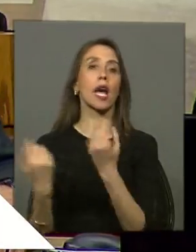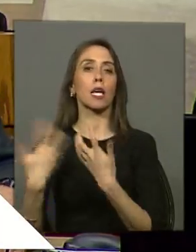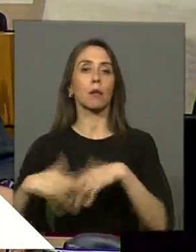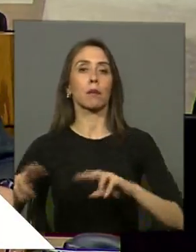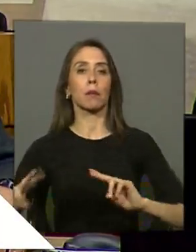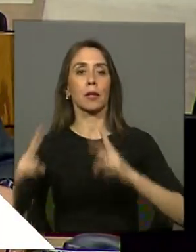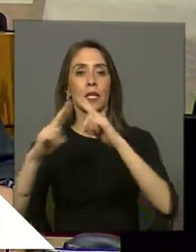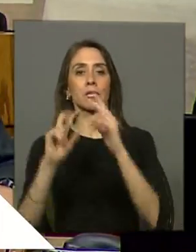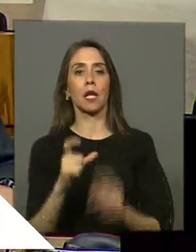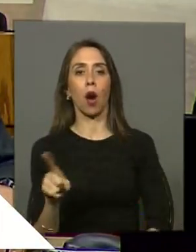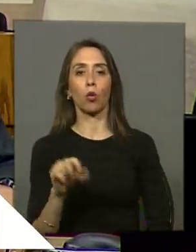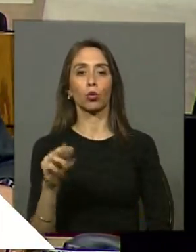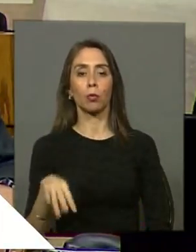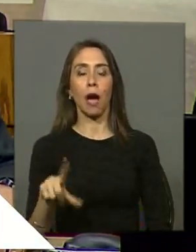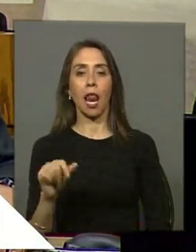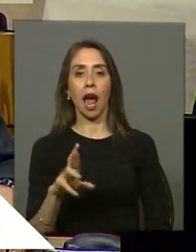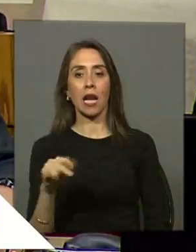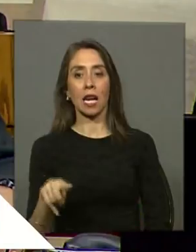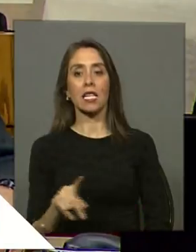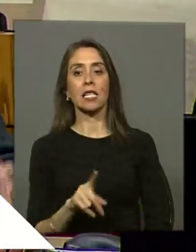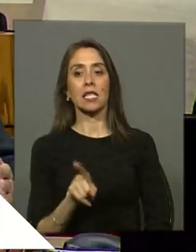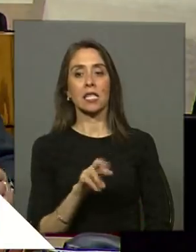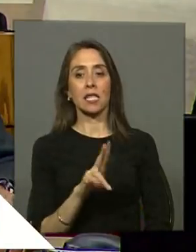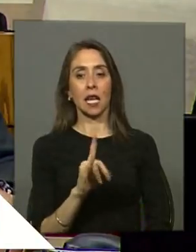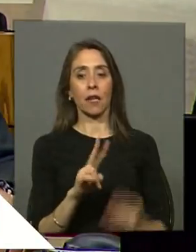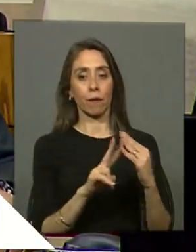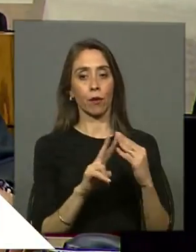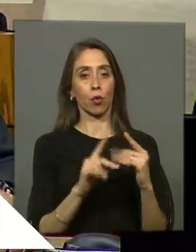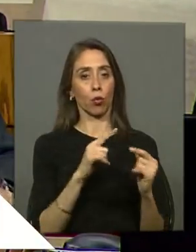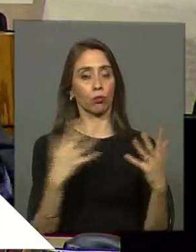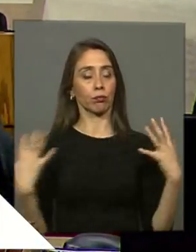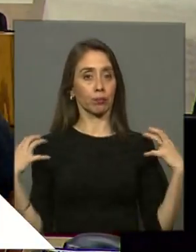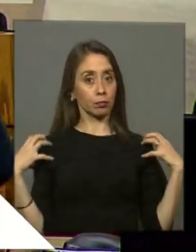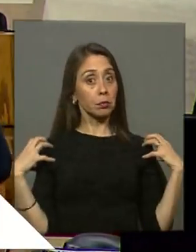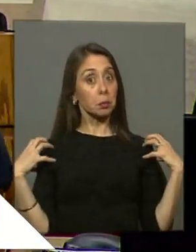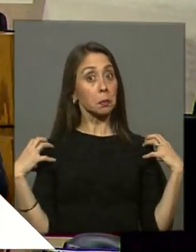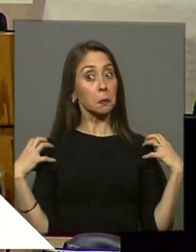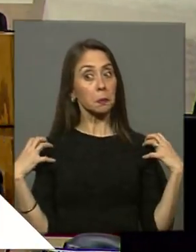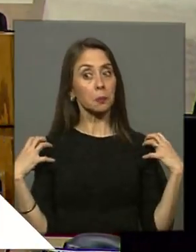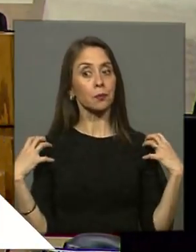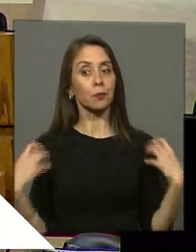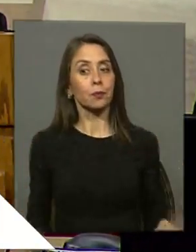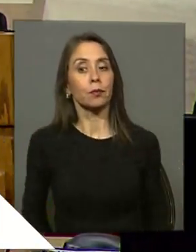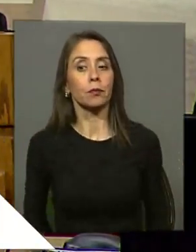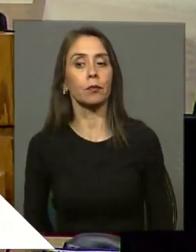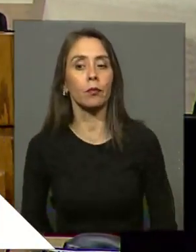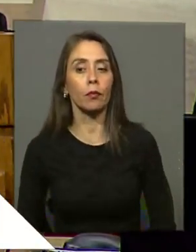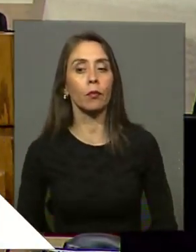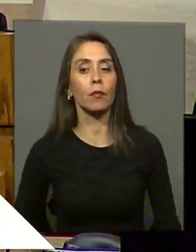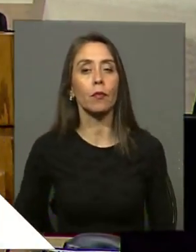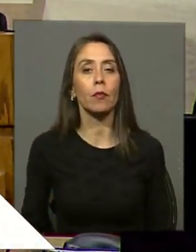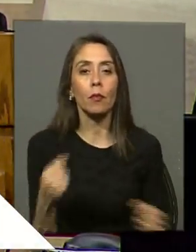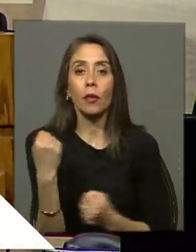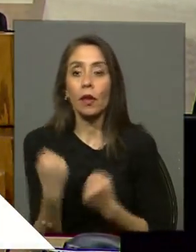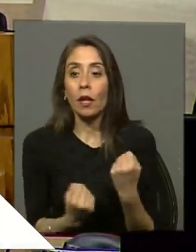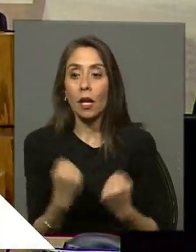Larraín ahí el Servio está cumpliendo un rol y me parece que a la empresa hay que